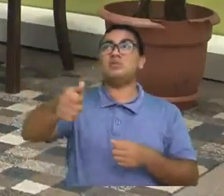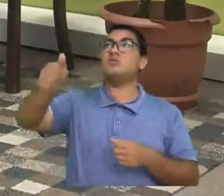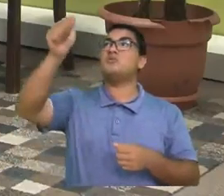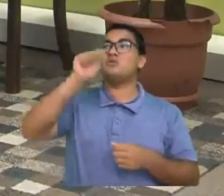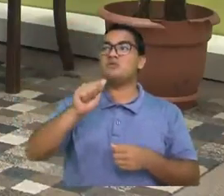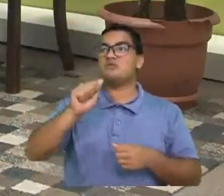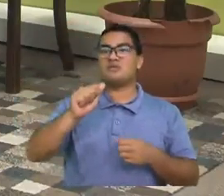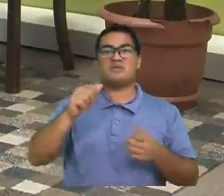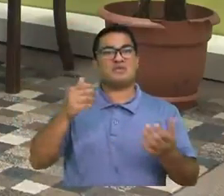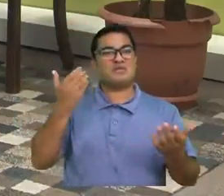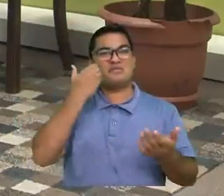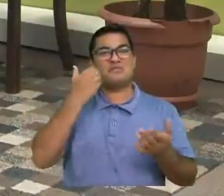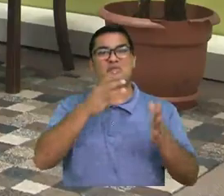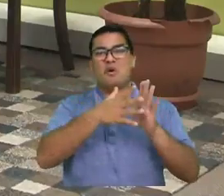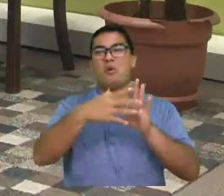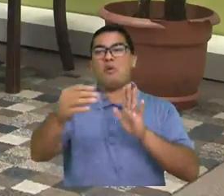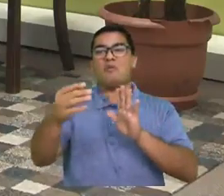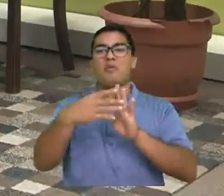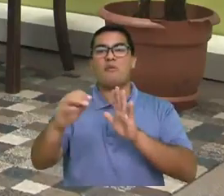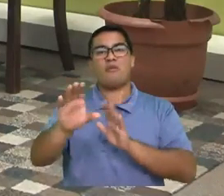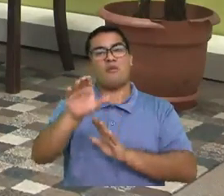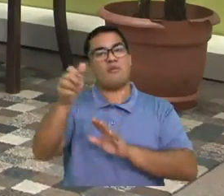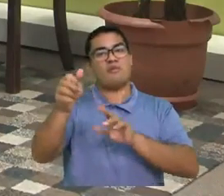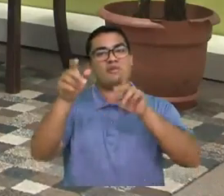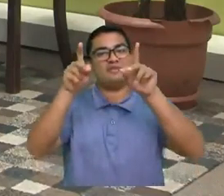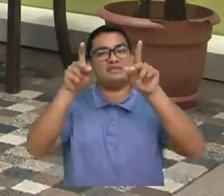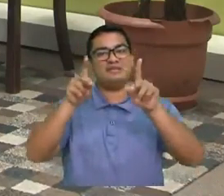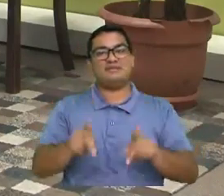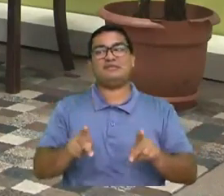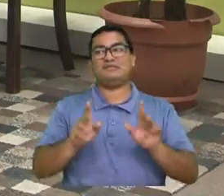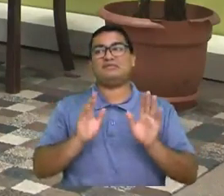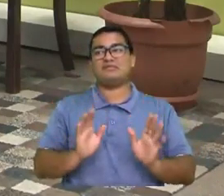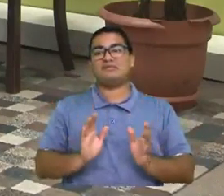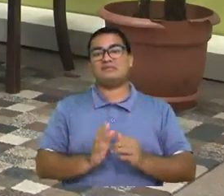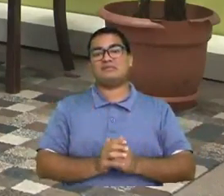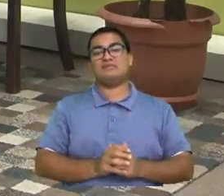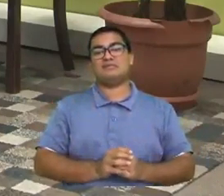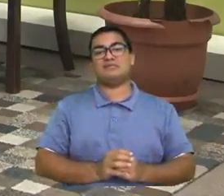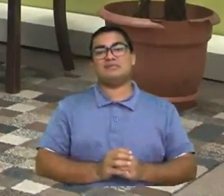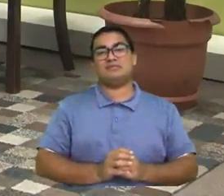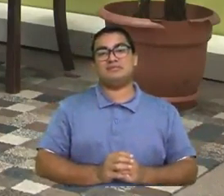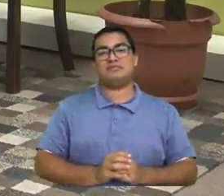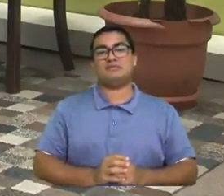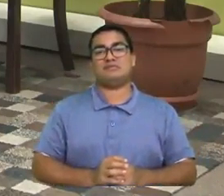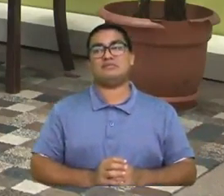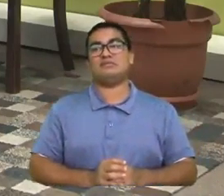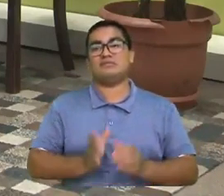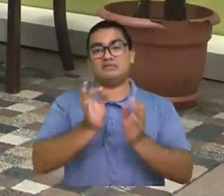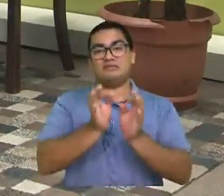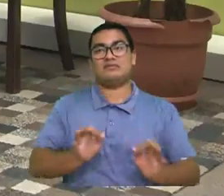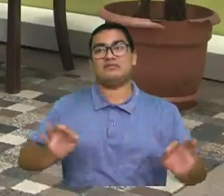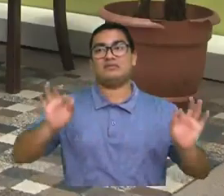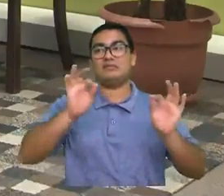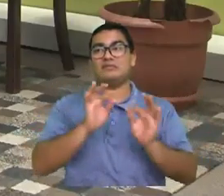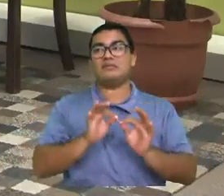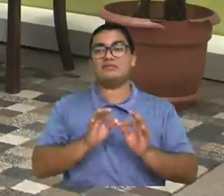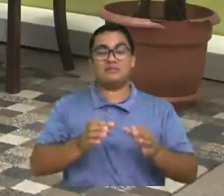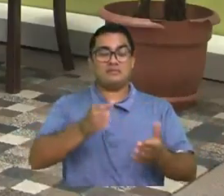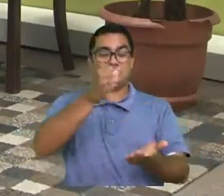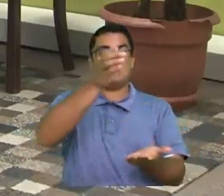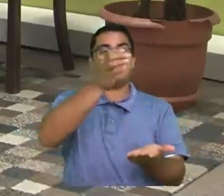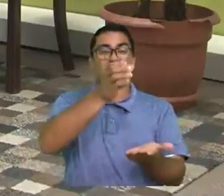¿qué estamos haciendo? Estamos pasándole la infección que tiene en la garganta al uno, se la estamos pasando a los demás. Entonces es importante utilizar un vaso